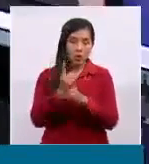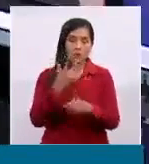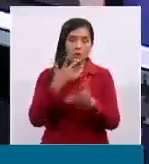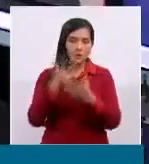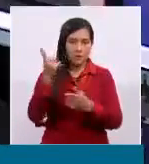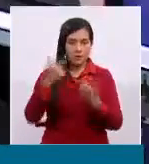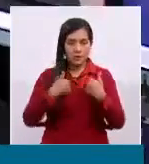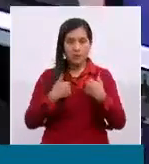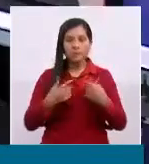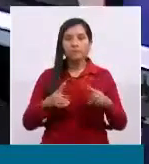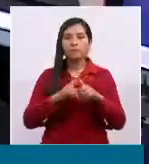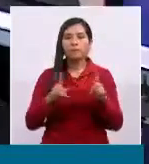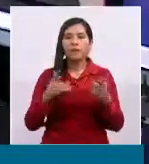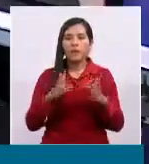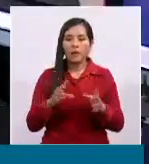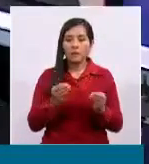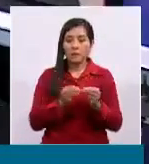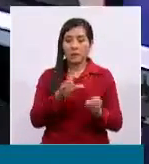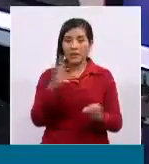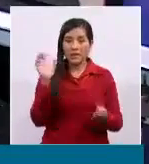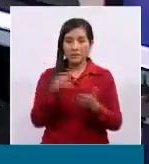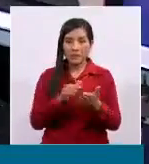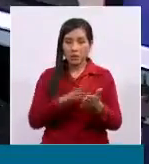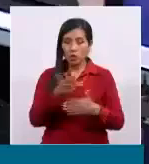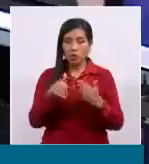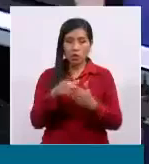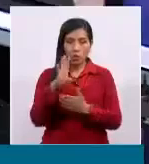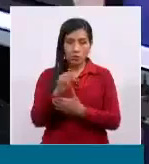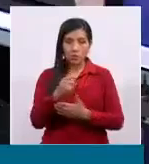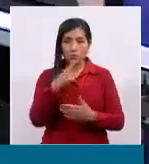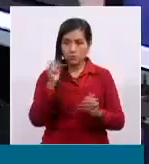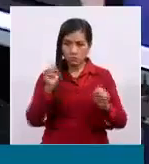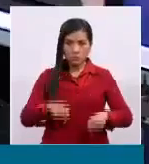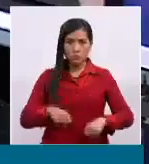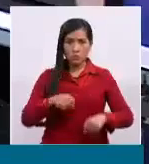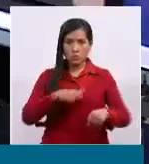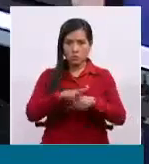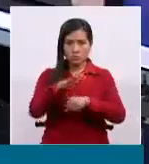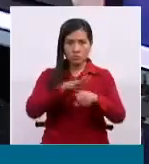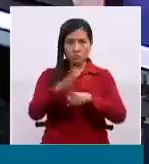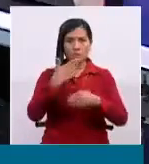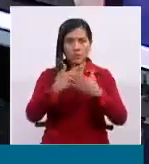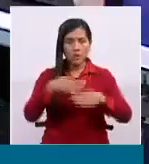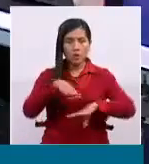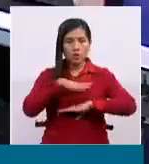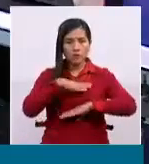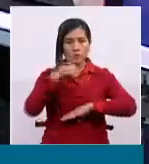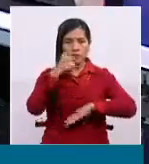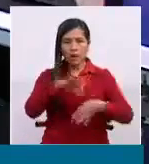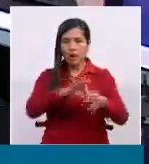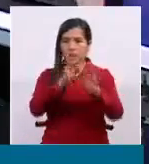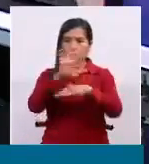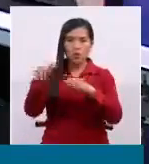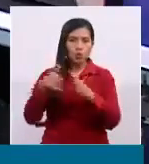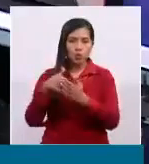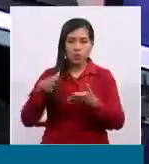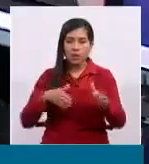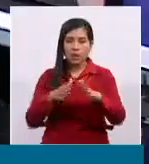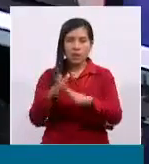precisos. ¿Alcanzan para el mantenimiento de las carreteras de todo el país?